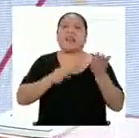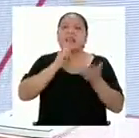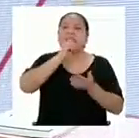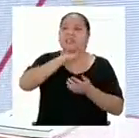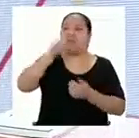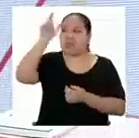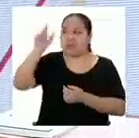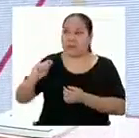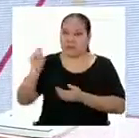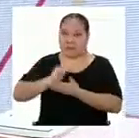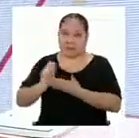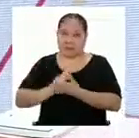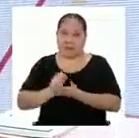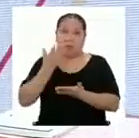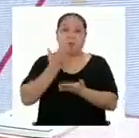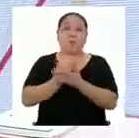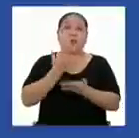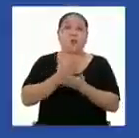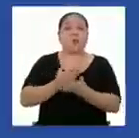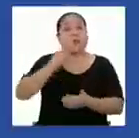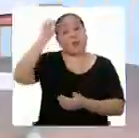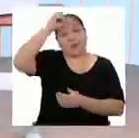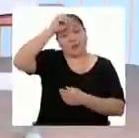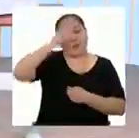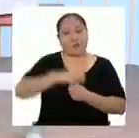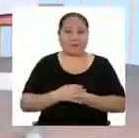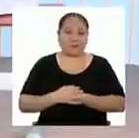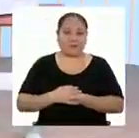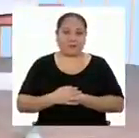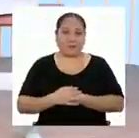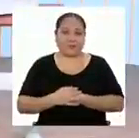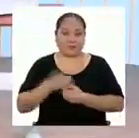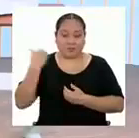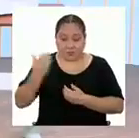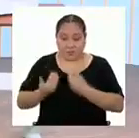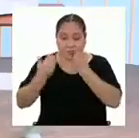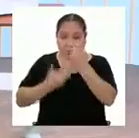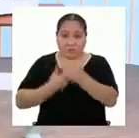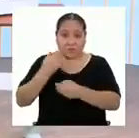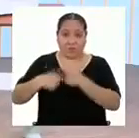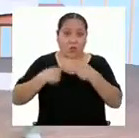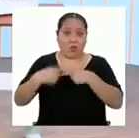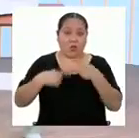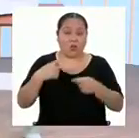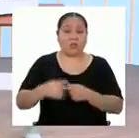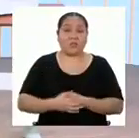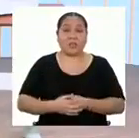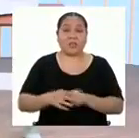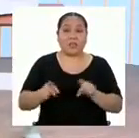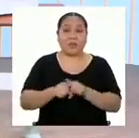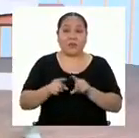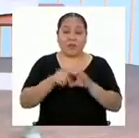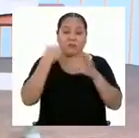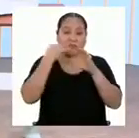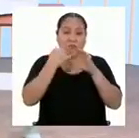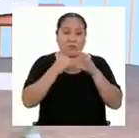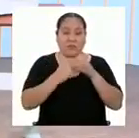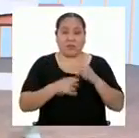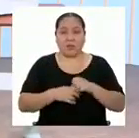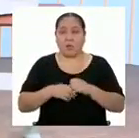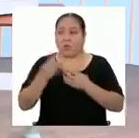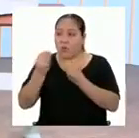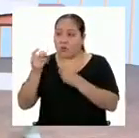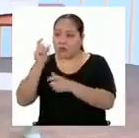los textos y saber sustentar nuestra opinión. En el día a día y en redes sociales, mucha gente comparte textos